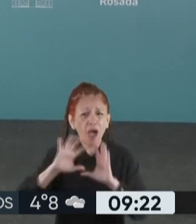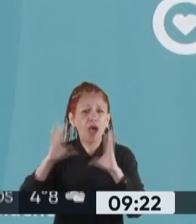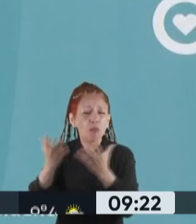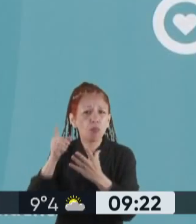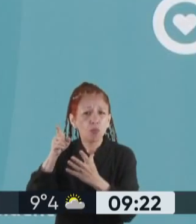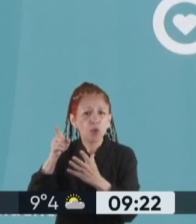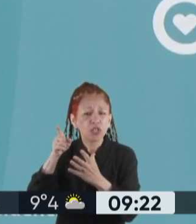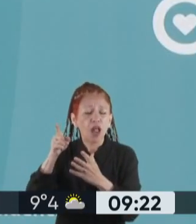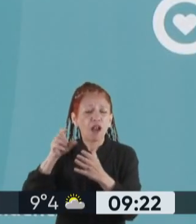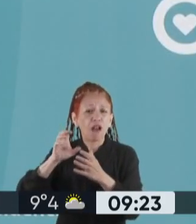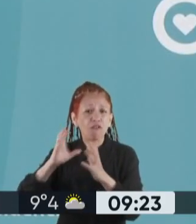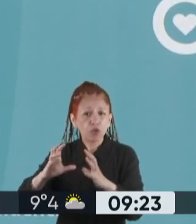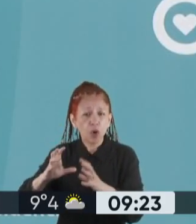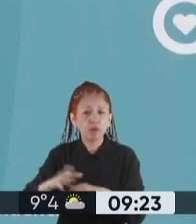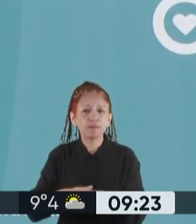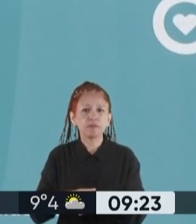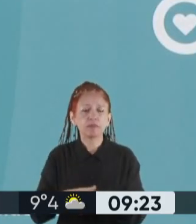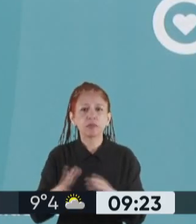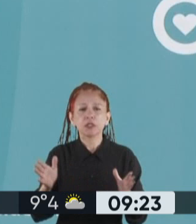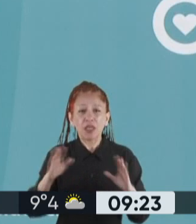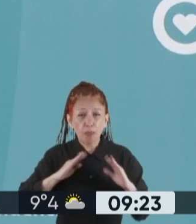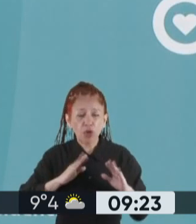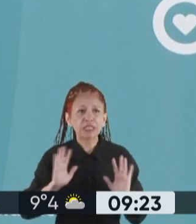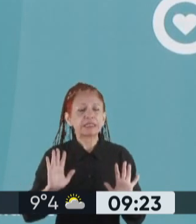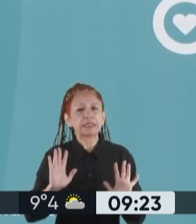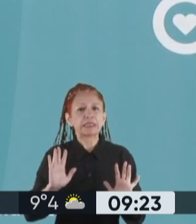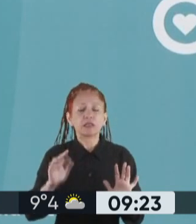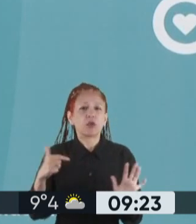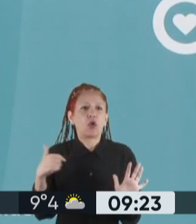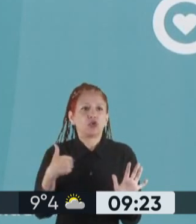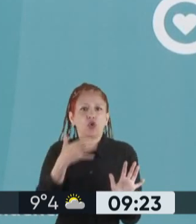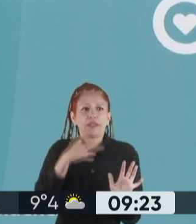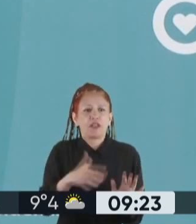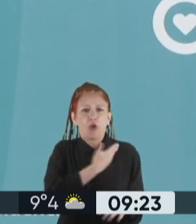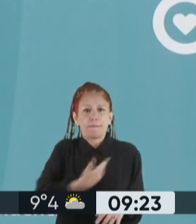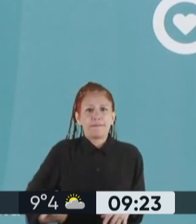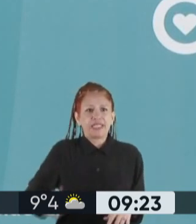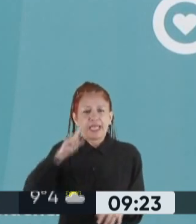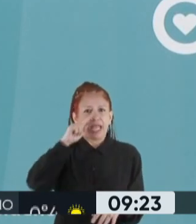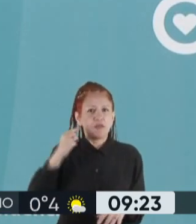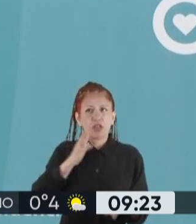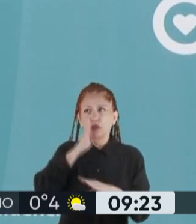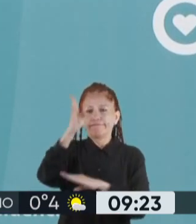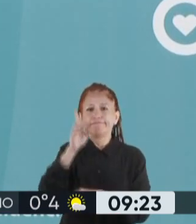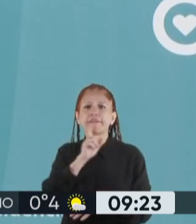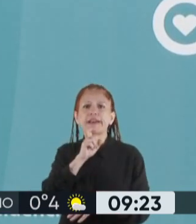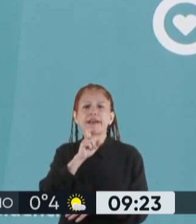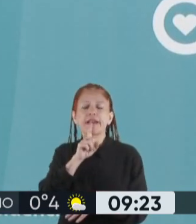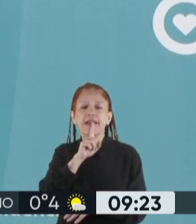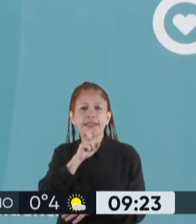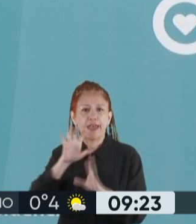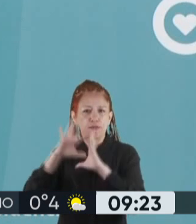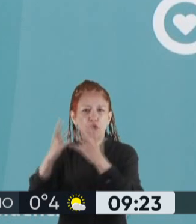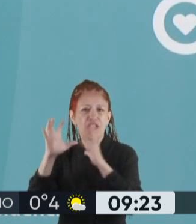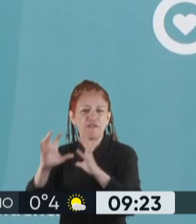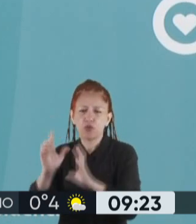deportes. Claro. No, entiendo, o sea, no, al principio el presidente no tiene pensado ir a Qatar. Todos esperamos que la selección argentina